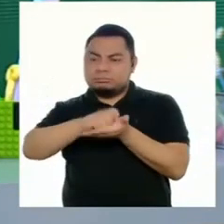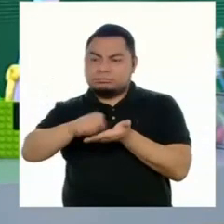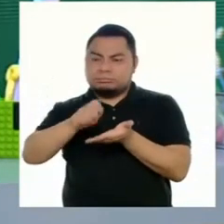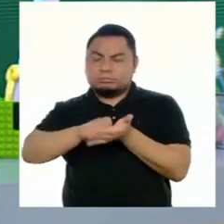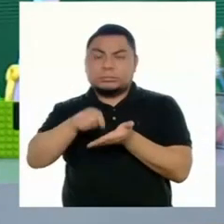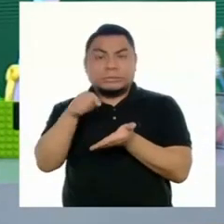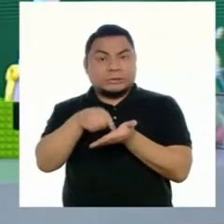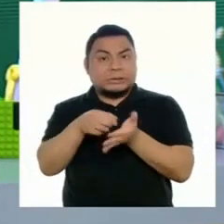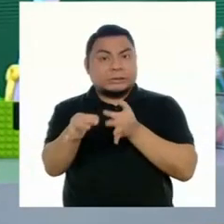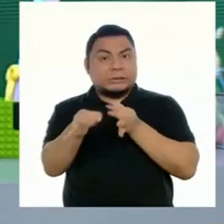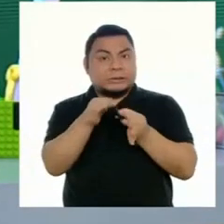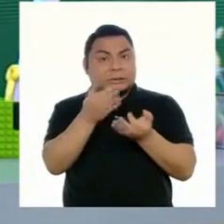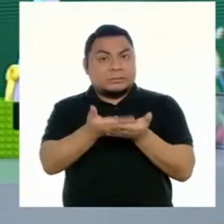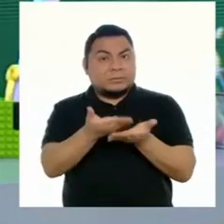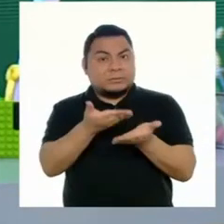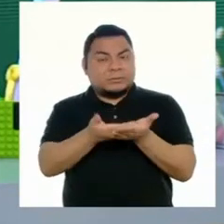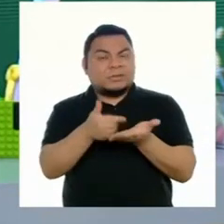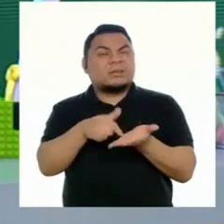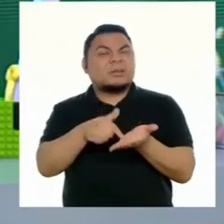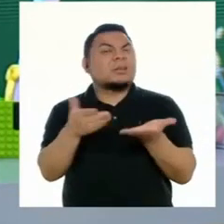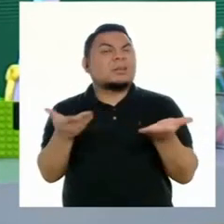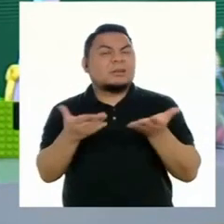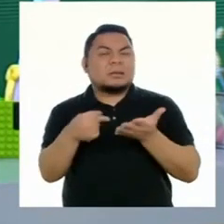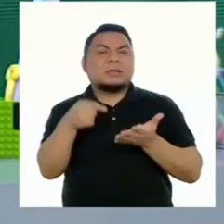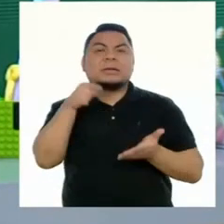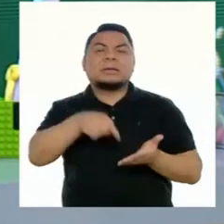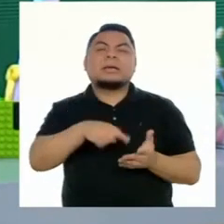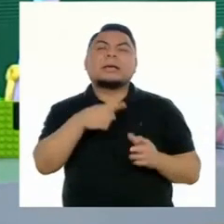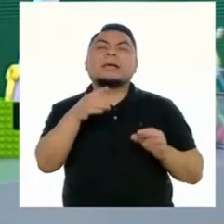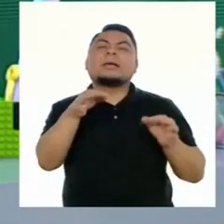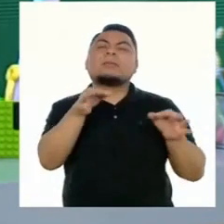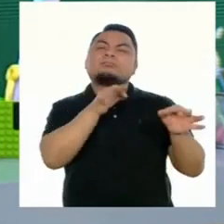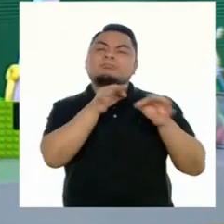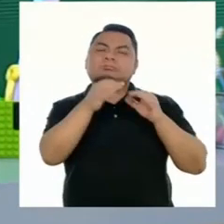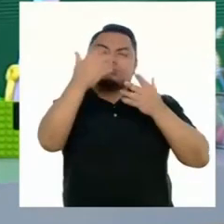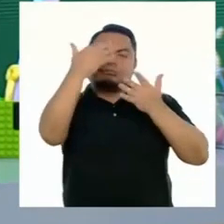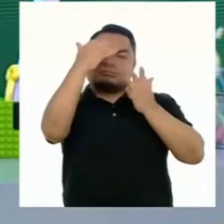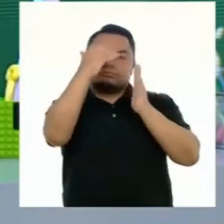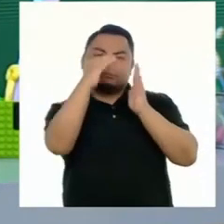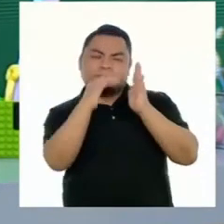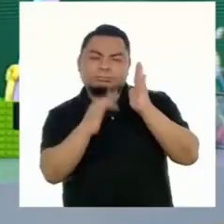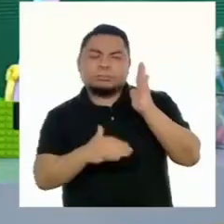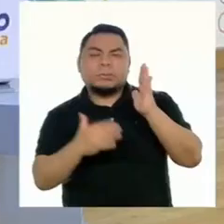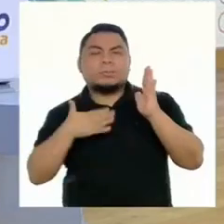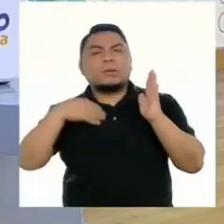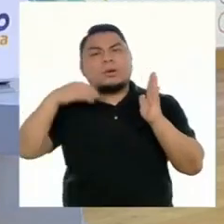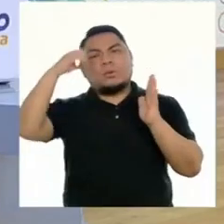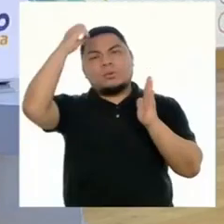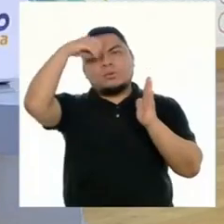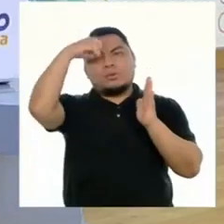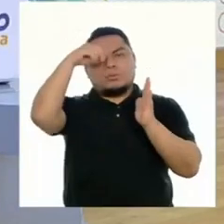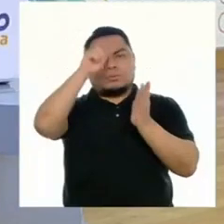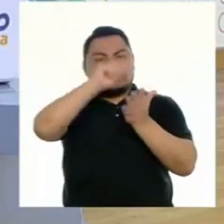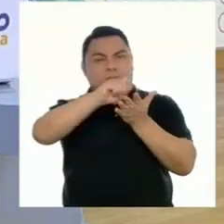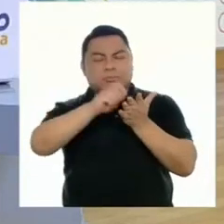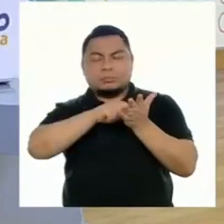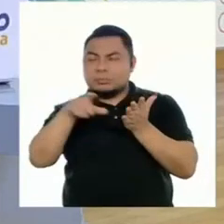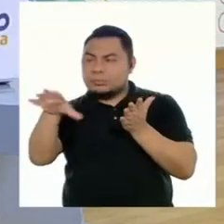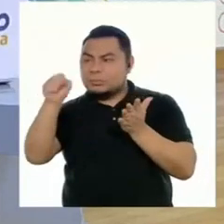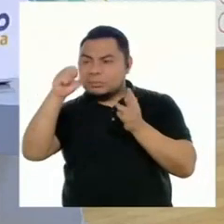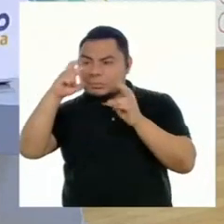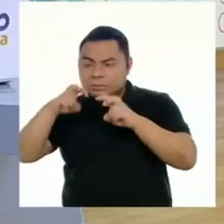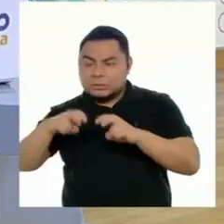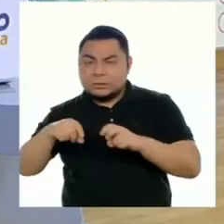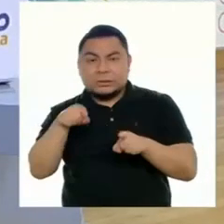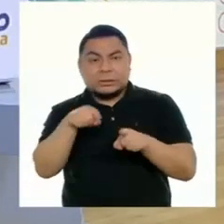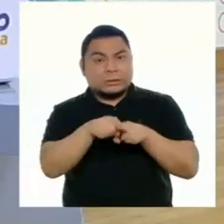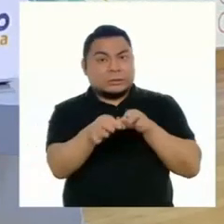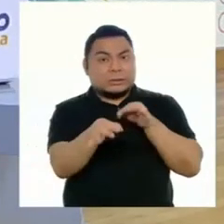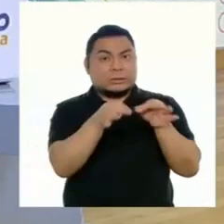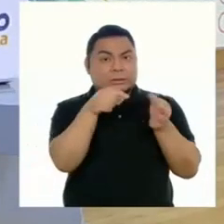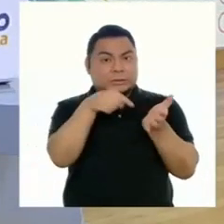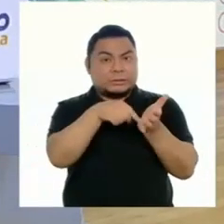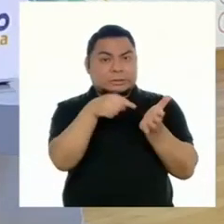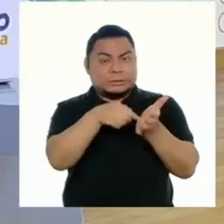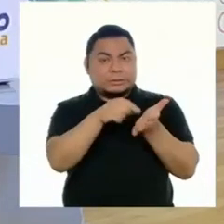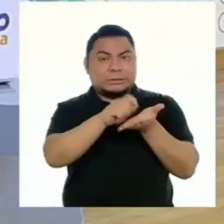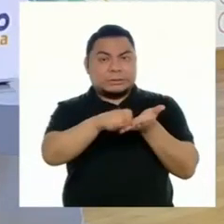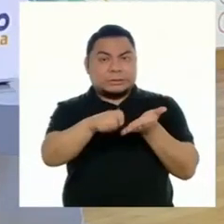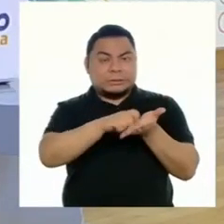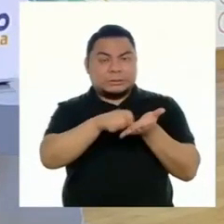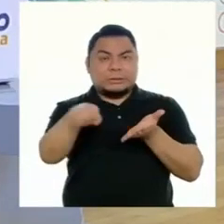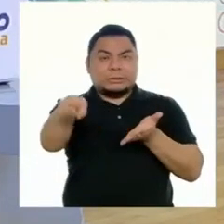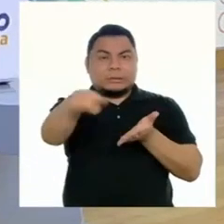principal de un texto argumentativo es la tesis, es decir, mi punto de vista. Además, con el texto argumentativo quiero que